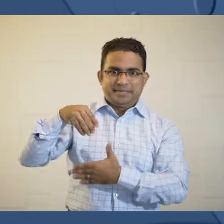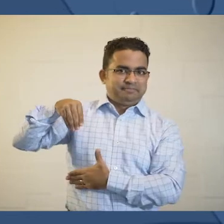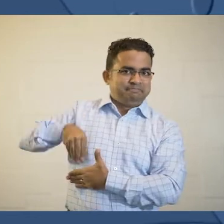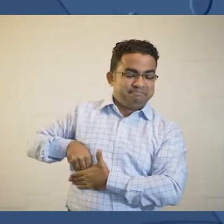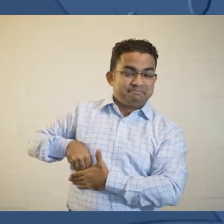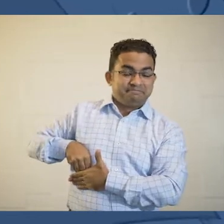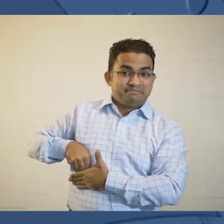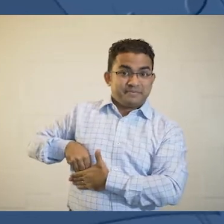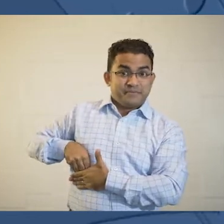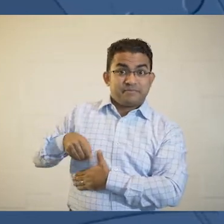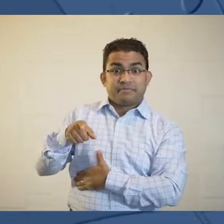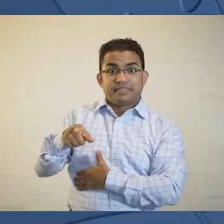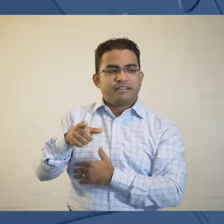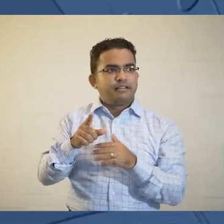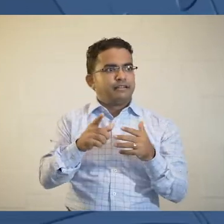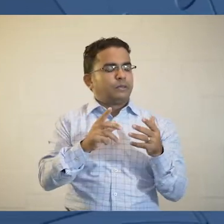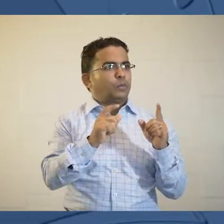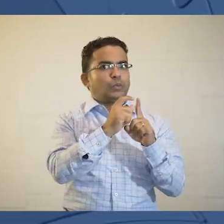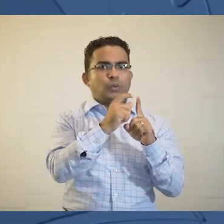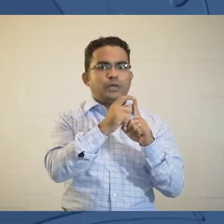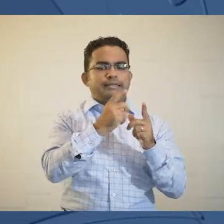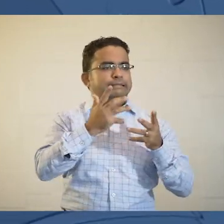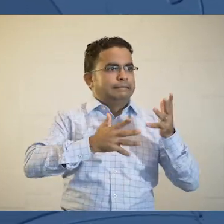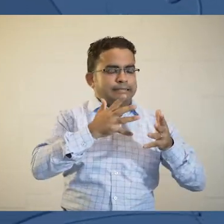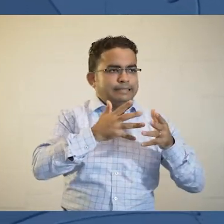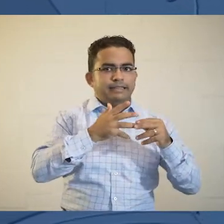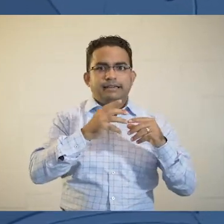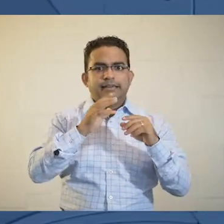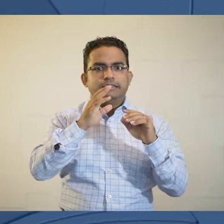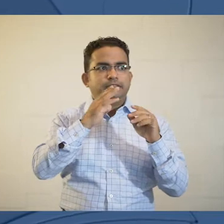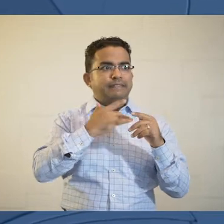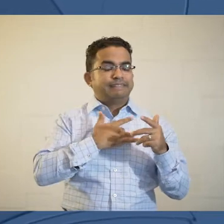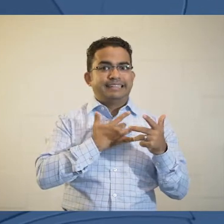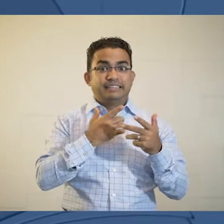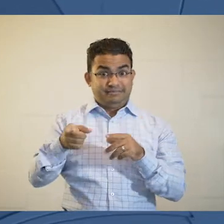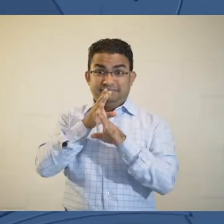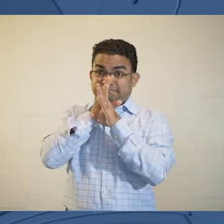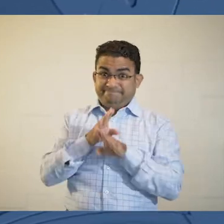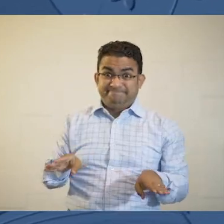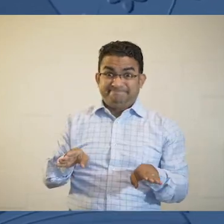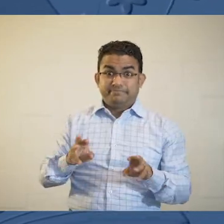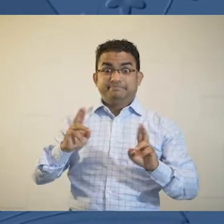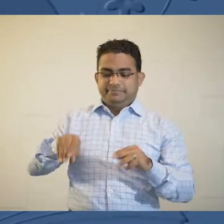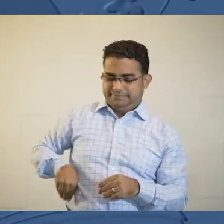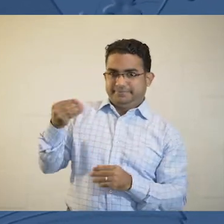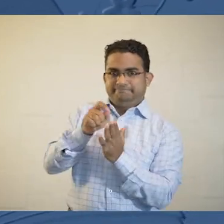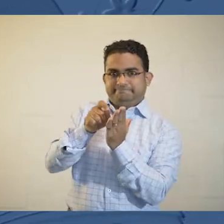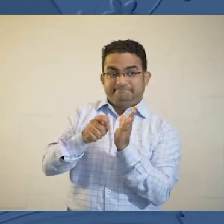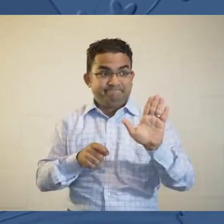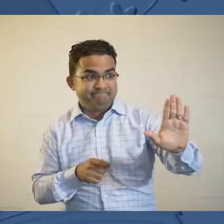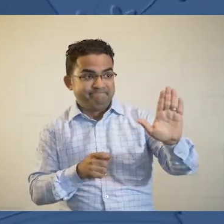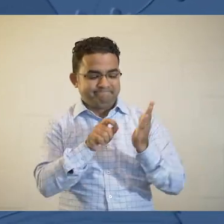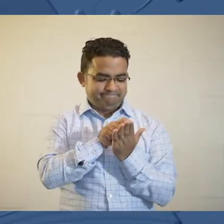consigo. Cuando naufragan las palabras en medio de los abismos del silencio, su libreta está ahí,